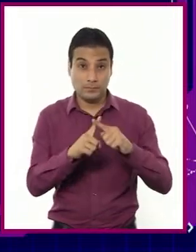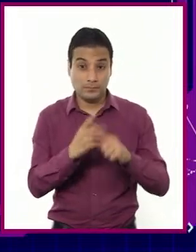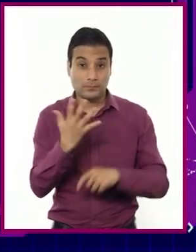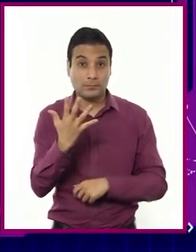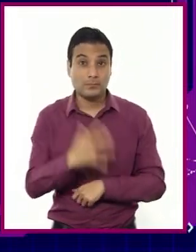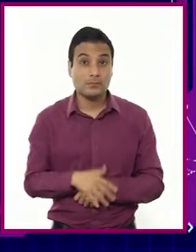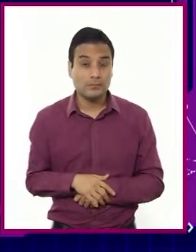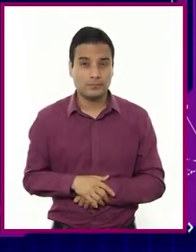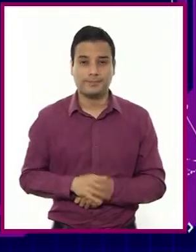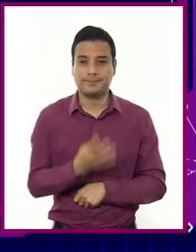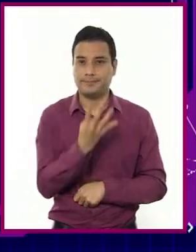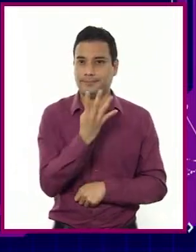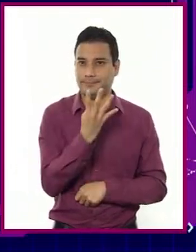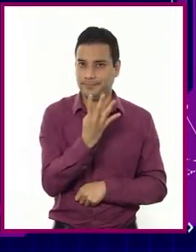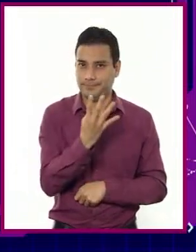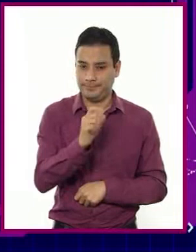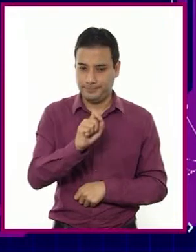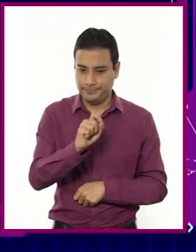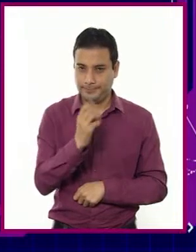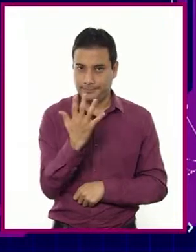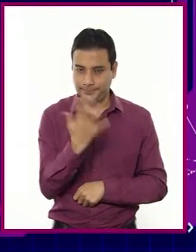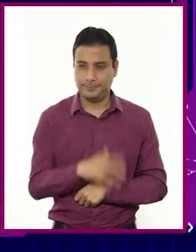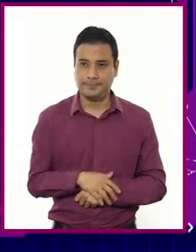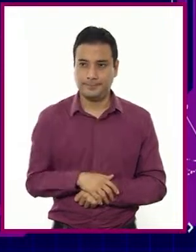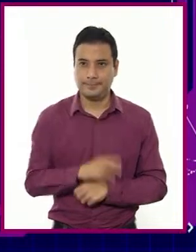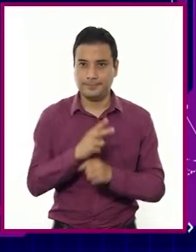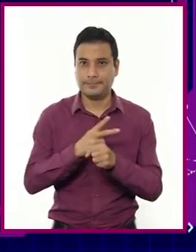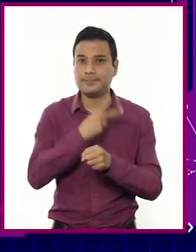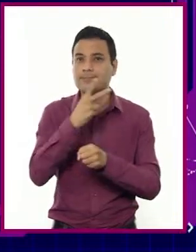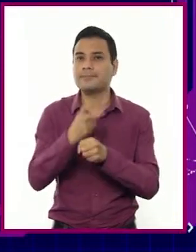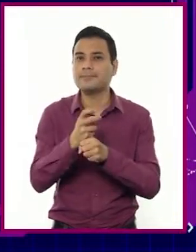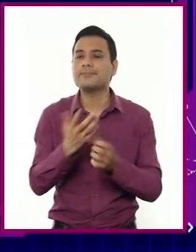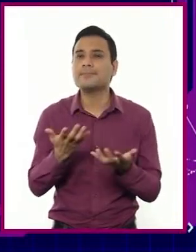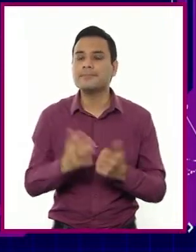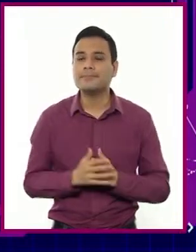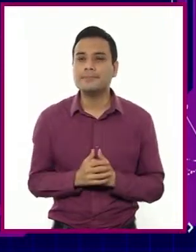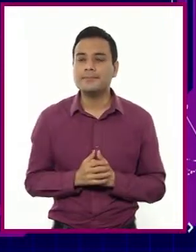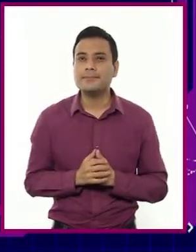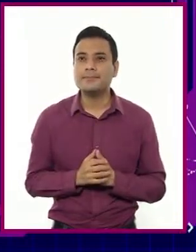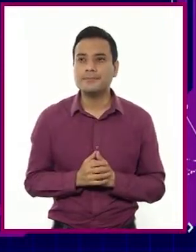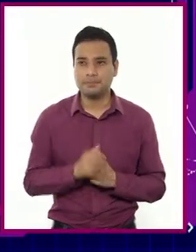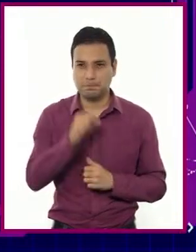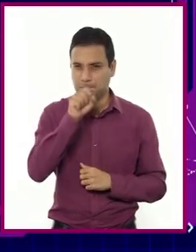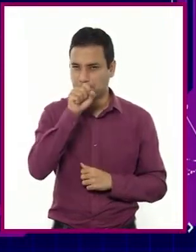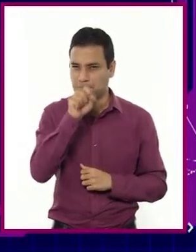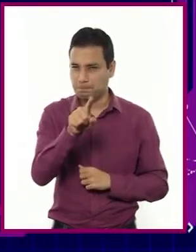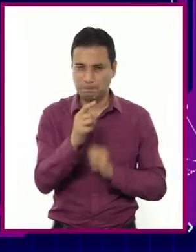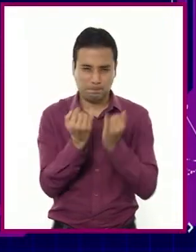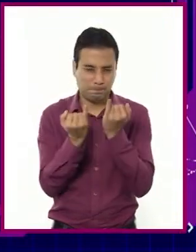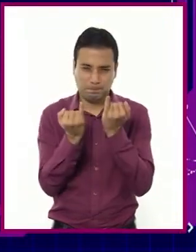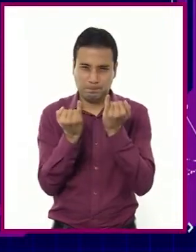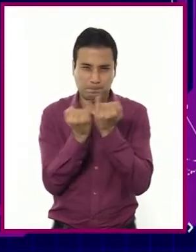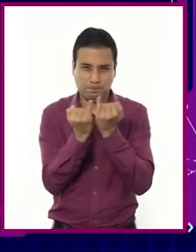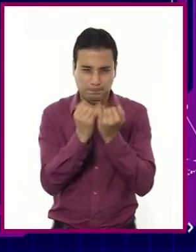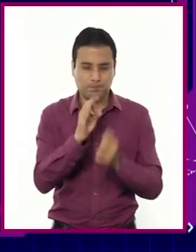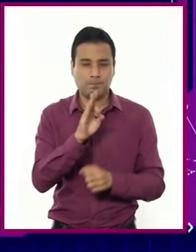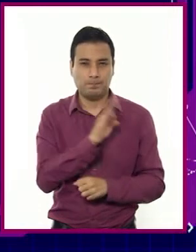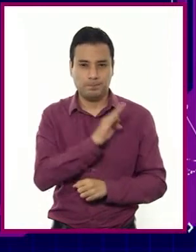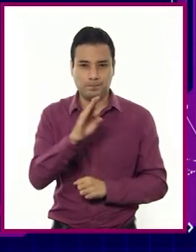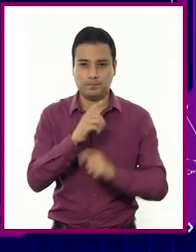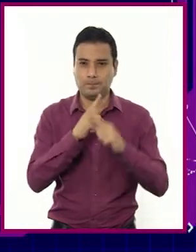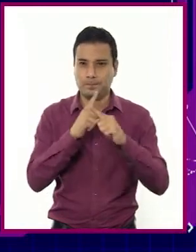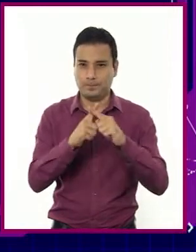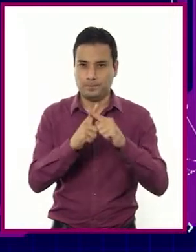es igual a 4.5, y en el segundo miembro de la ecuación aplicamos la propiedad distributiva y